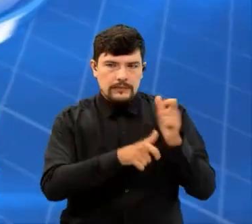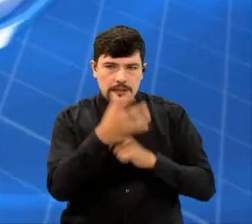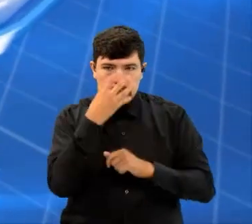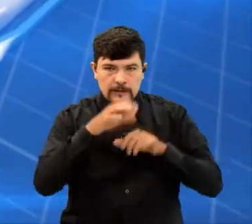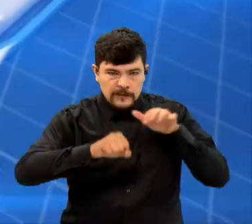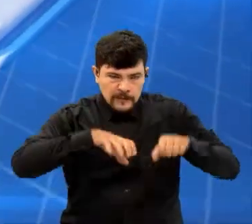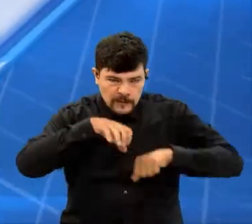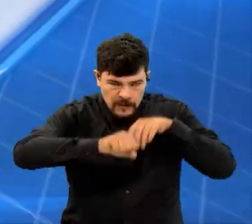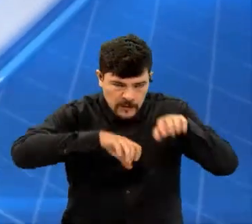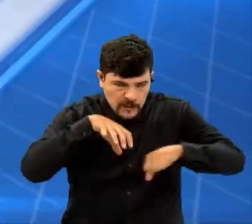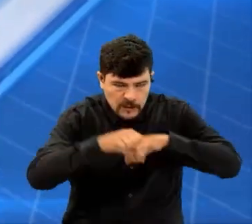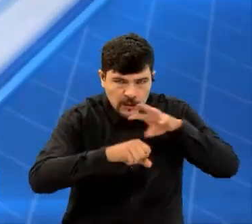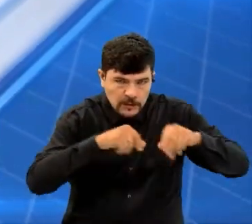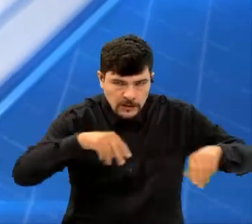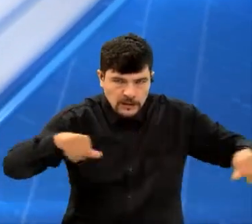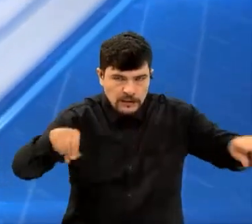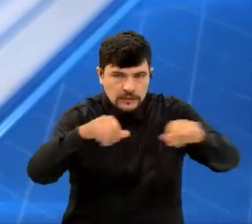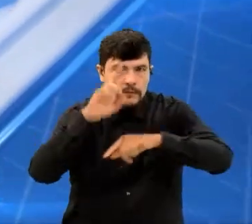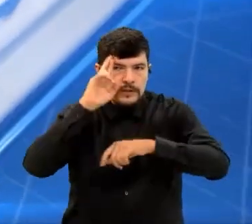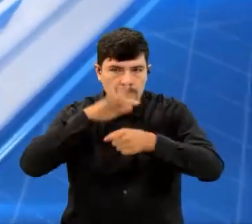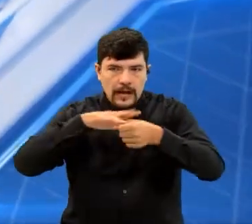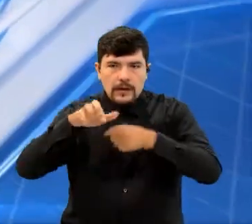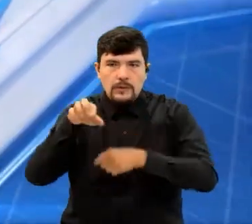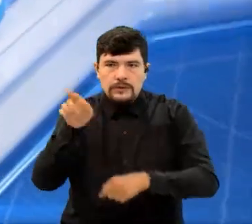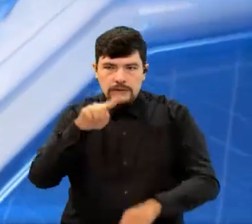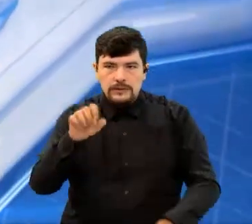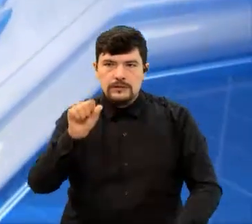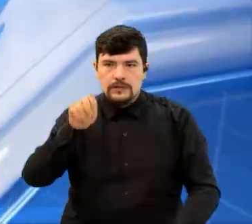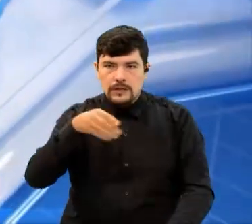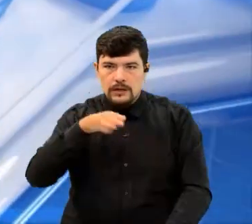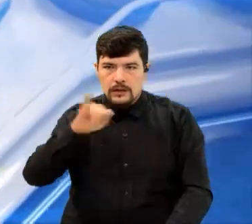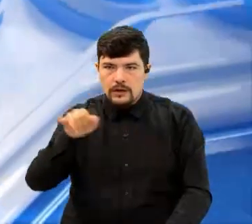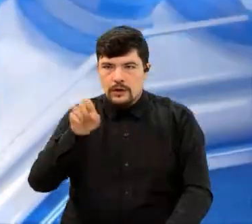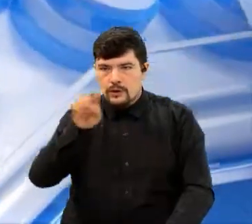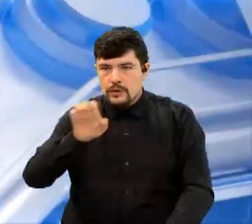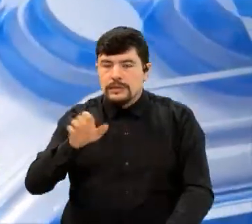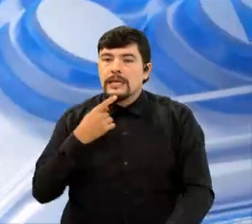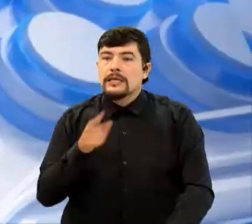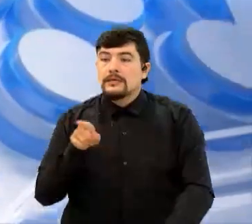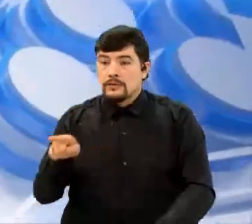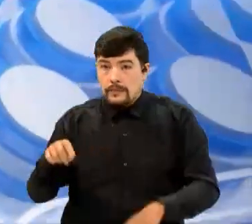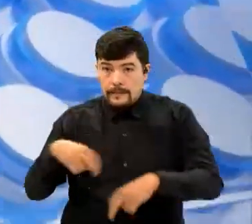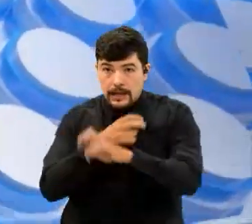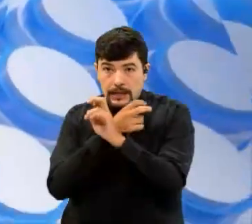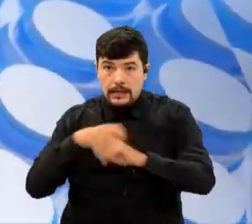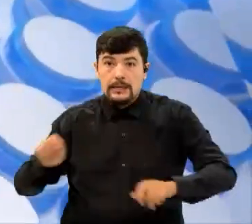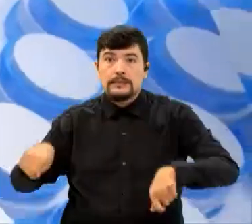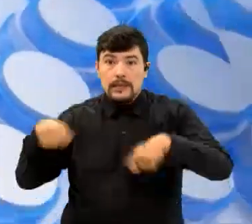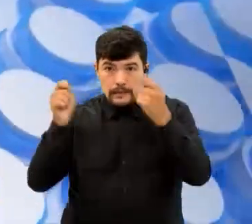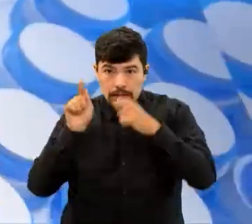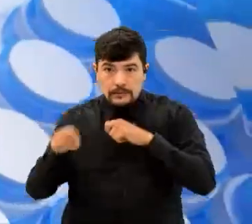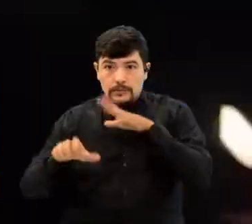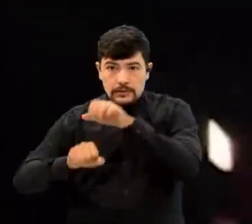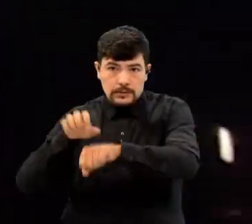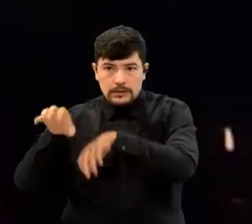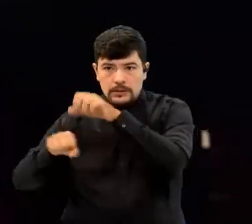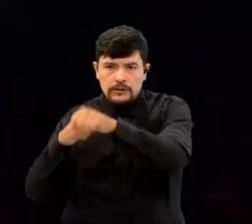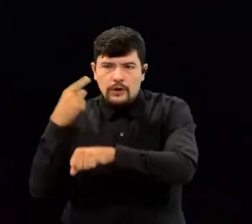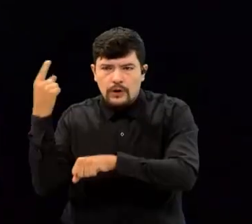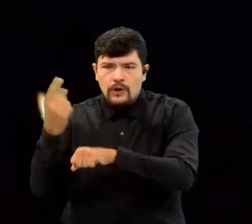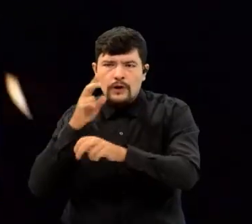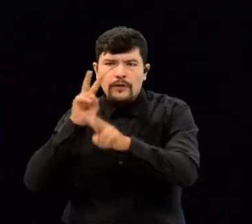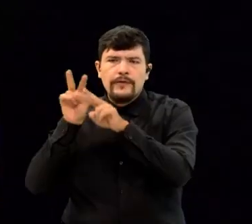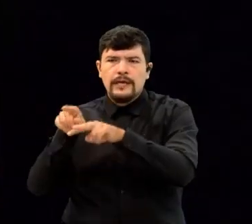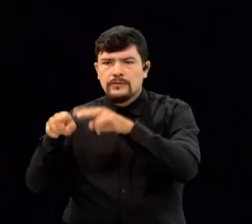en Sabana de Torres. Pobladores del barrio San José aseguran que ni el parque del sector se salvó de la invasión, pues solo se ven